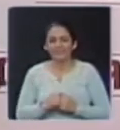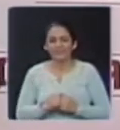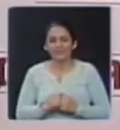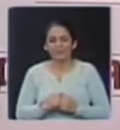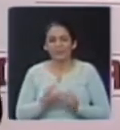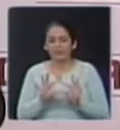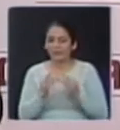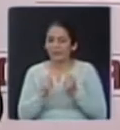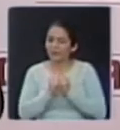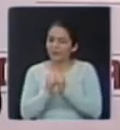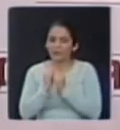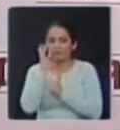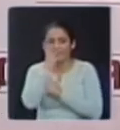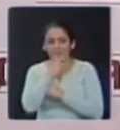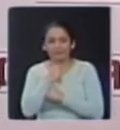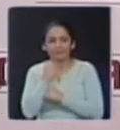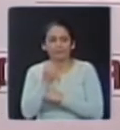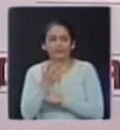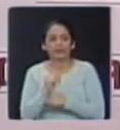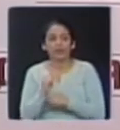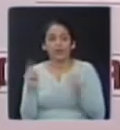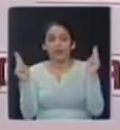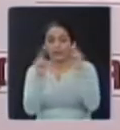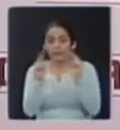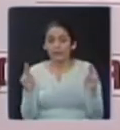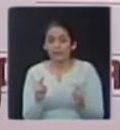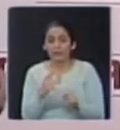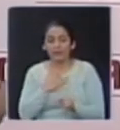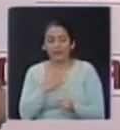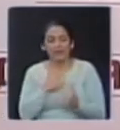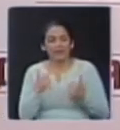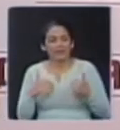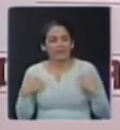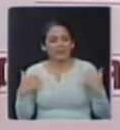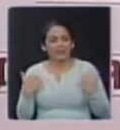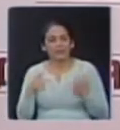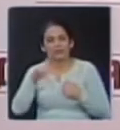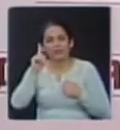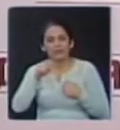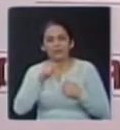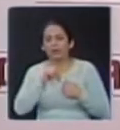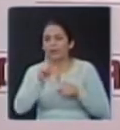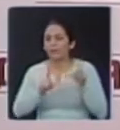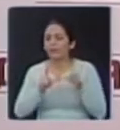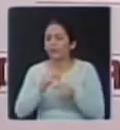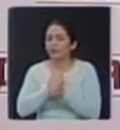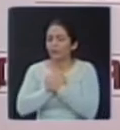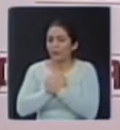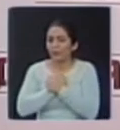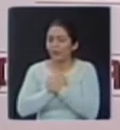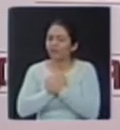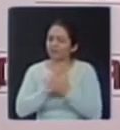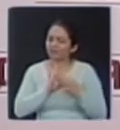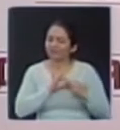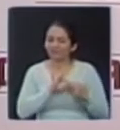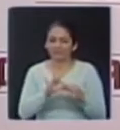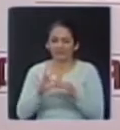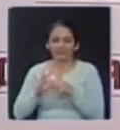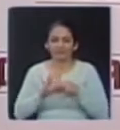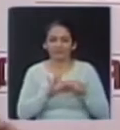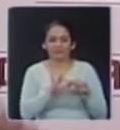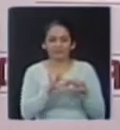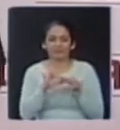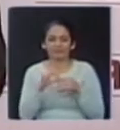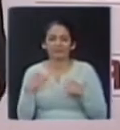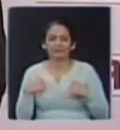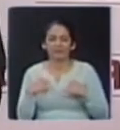con ellos. Realmente es una época muy linda y siempre hay que tratar de estar con aquellos que, bueno, que están siempre más cercanos a nosotros y